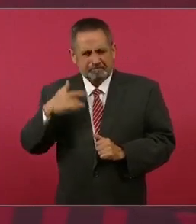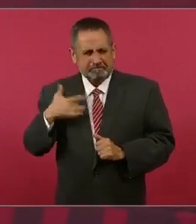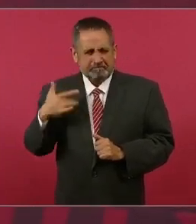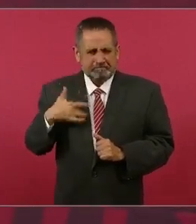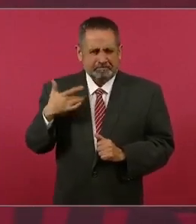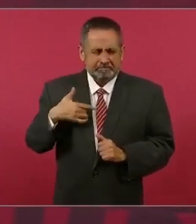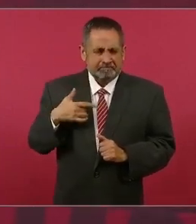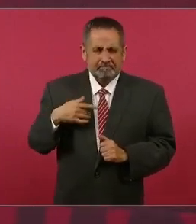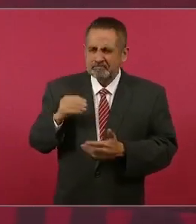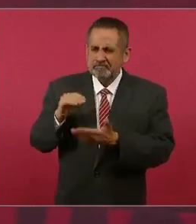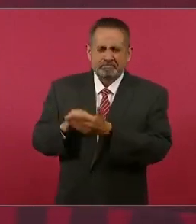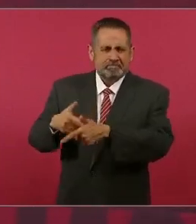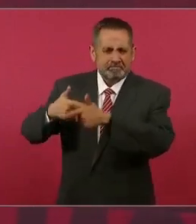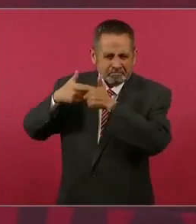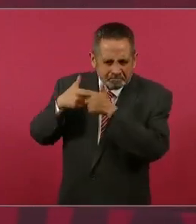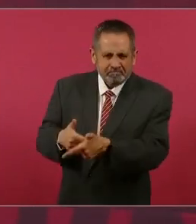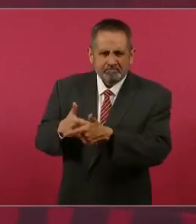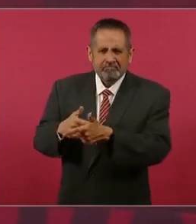es de que va a continuar